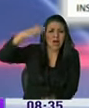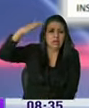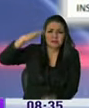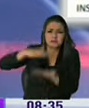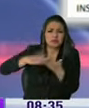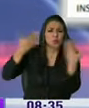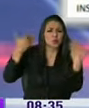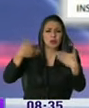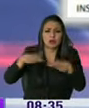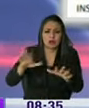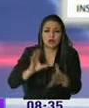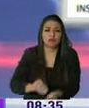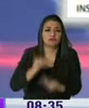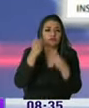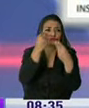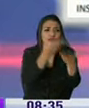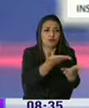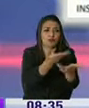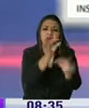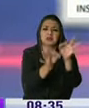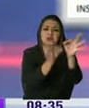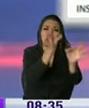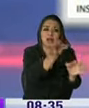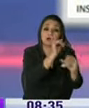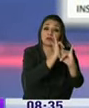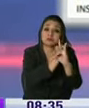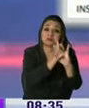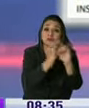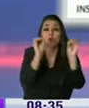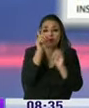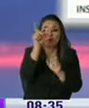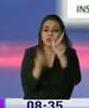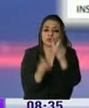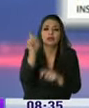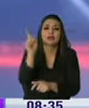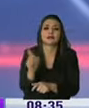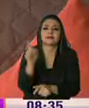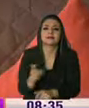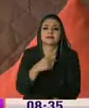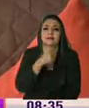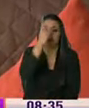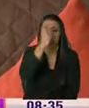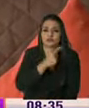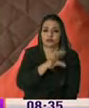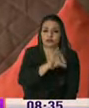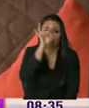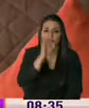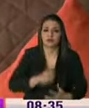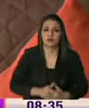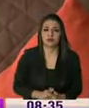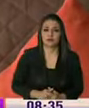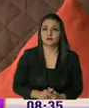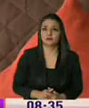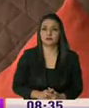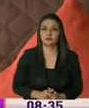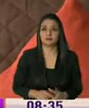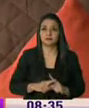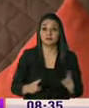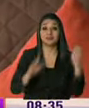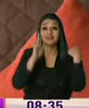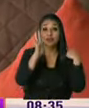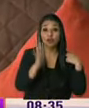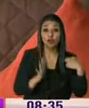sea, lo donaré a la institución o personas necesitadas que yo escoja. Sin embargo, 5 años